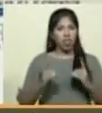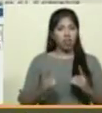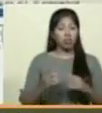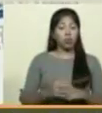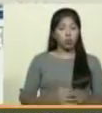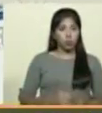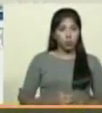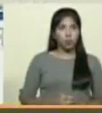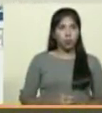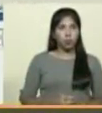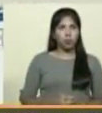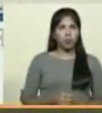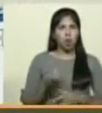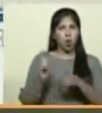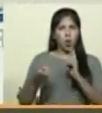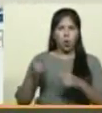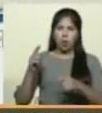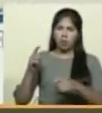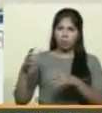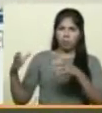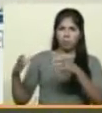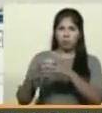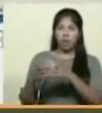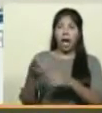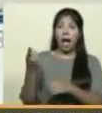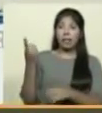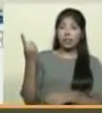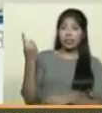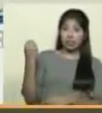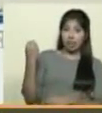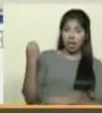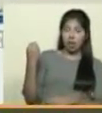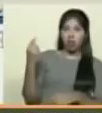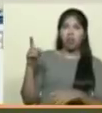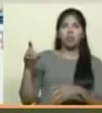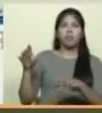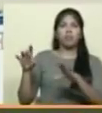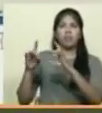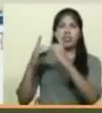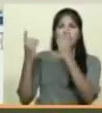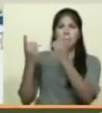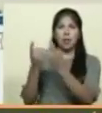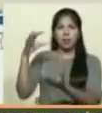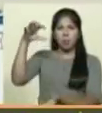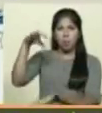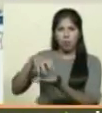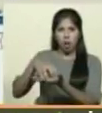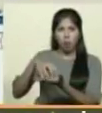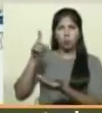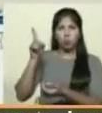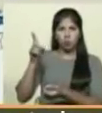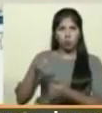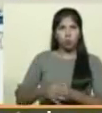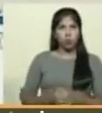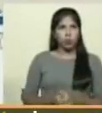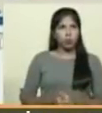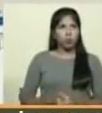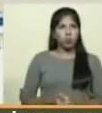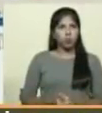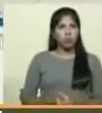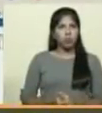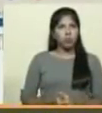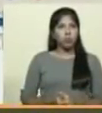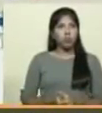declaraciones injerencistas del día de ayer del Departamento de Estado. A pocas horas